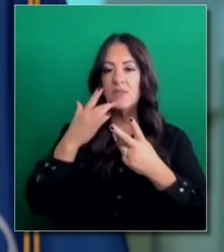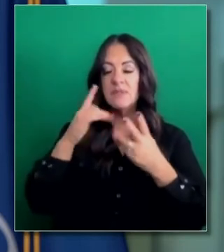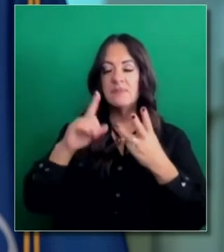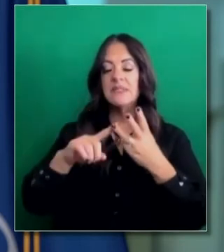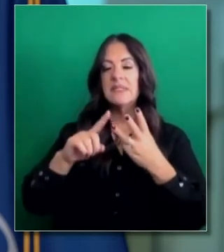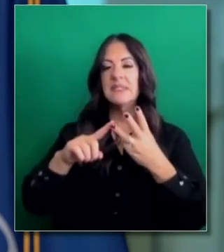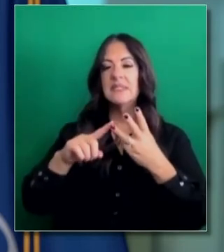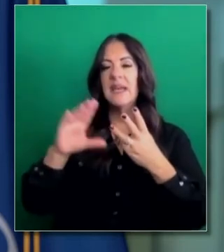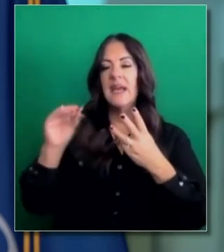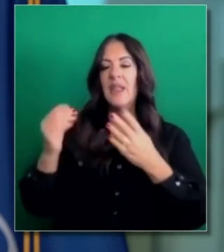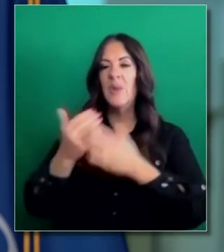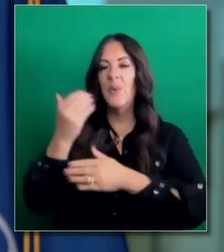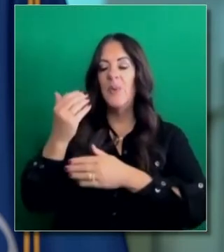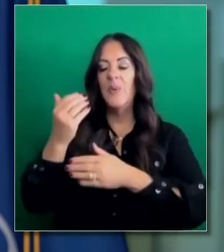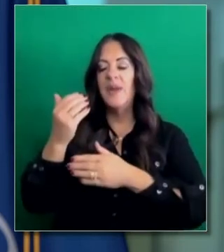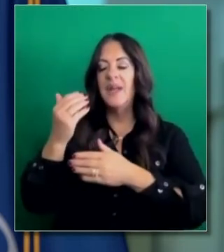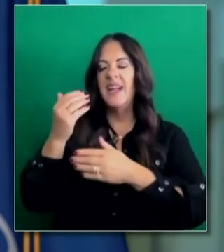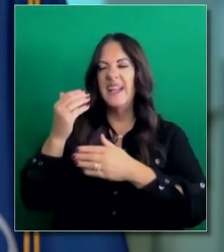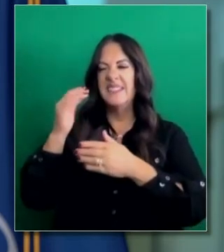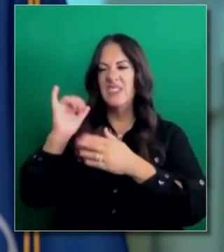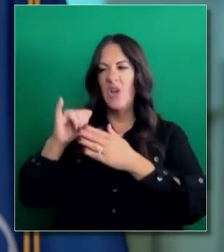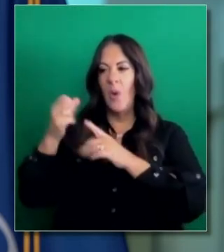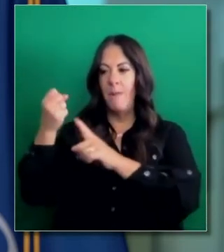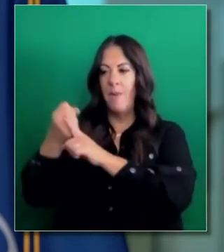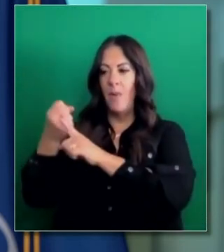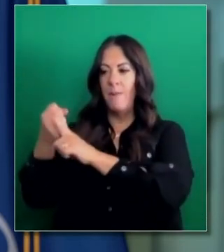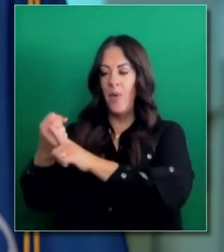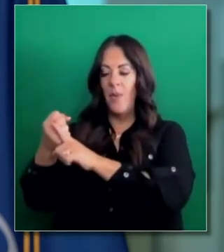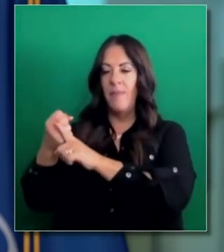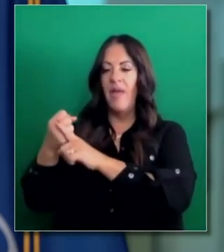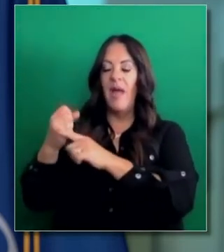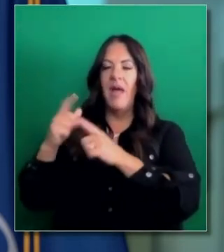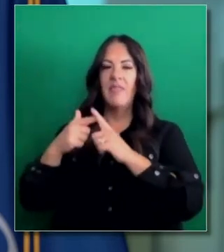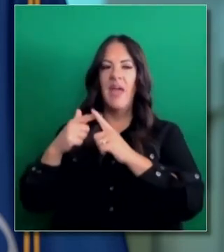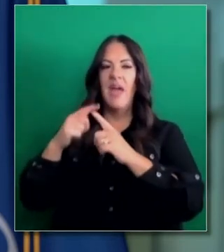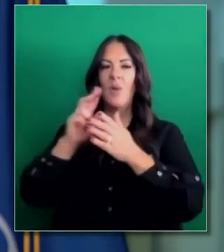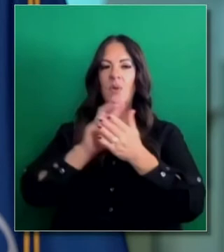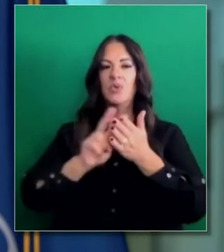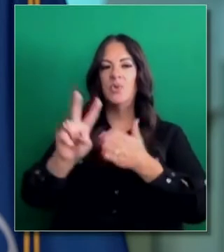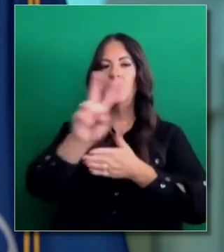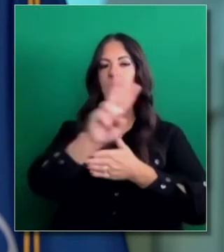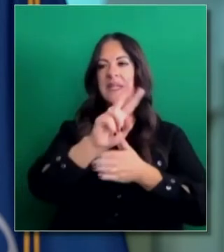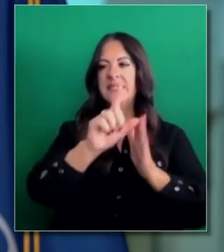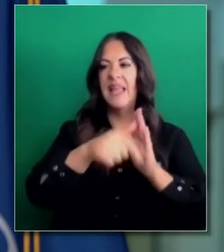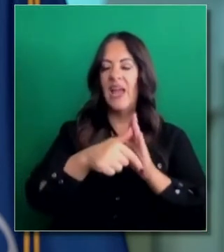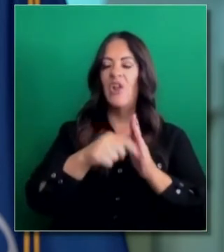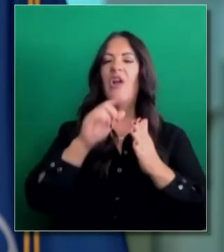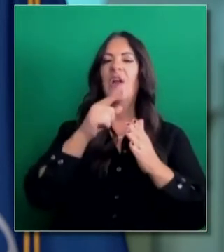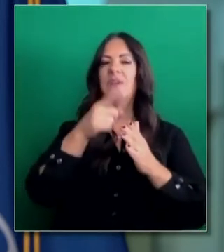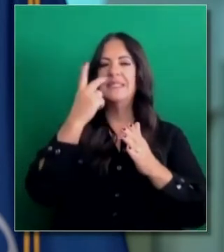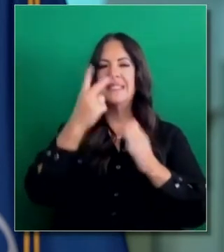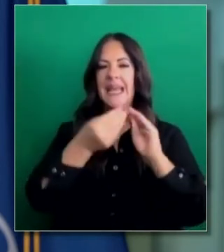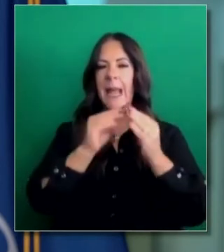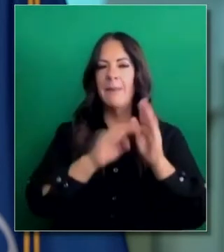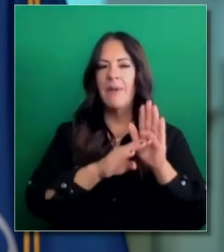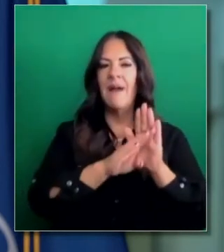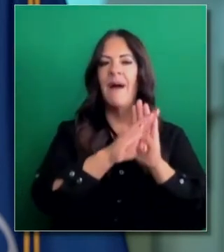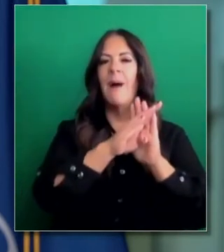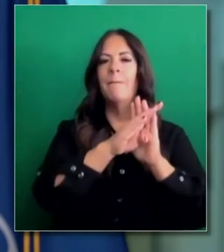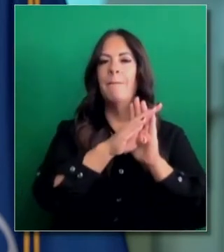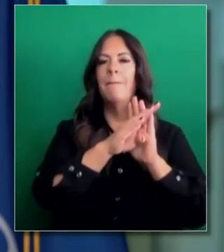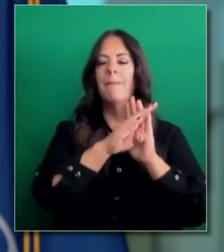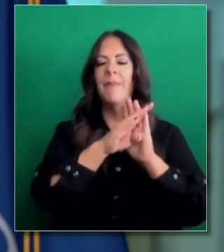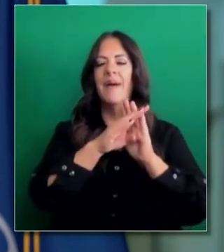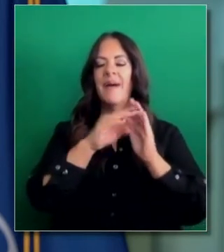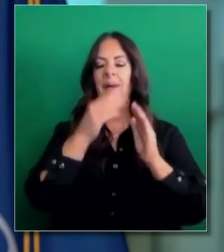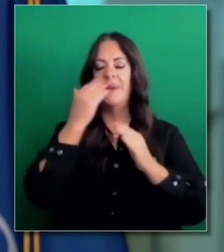navidades 25 ahora estamos en la segunda semana de navidad estaríamos viviendo ahora parte de eso también hay